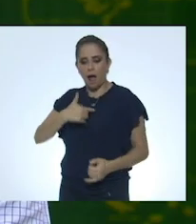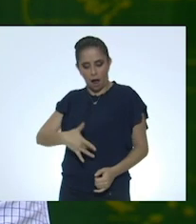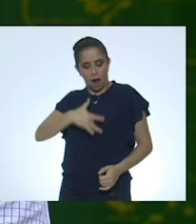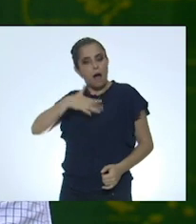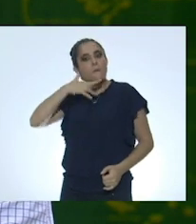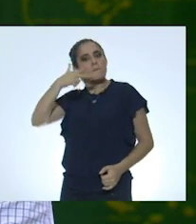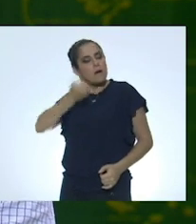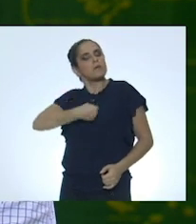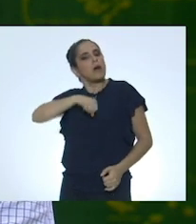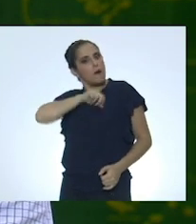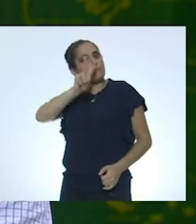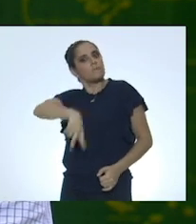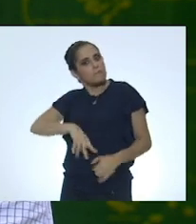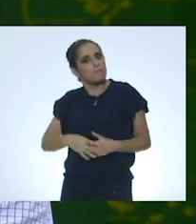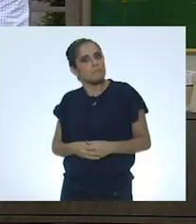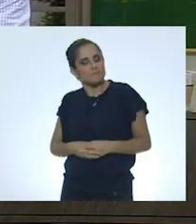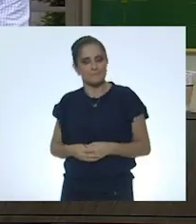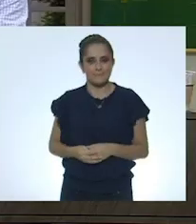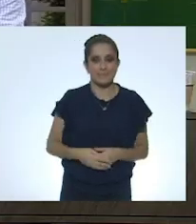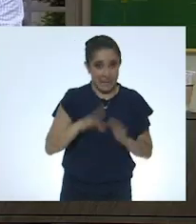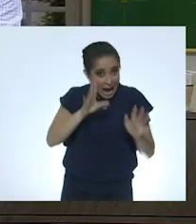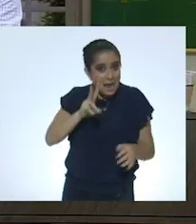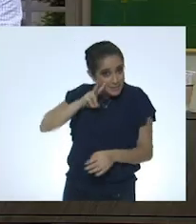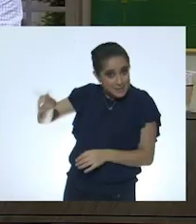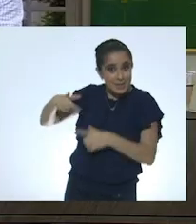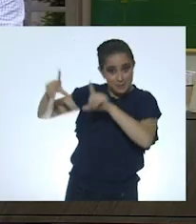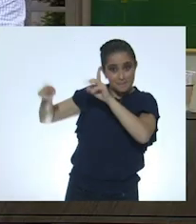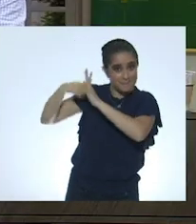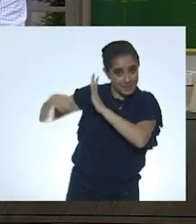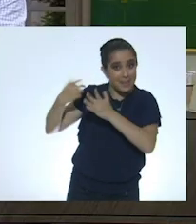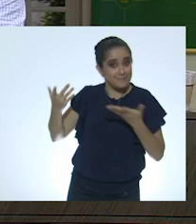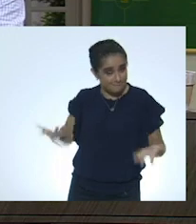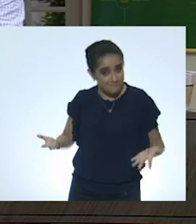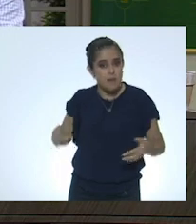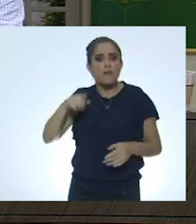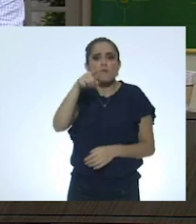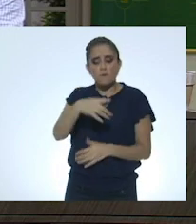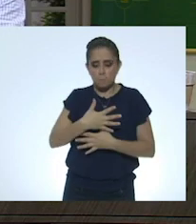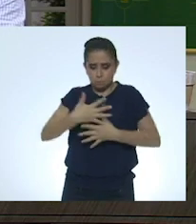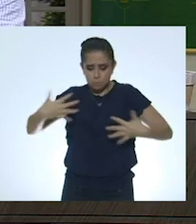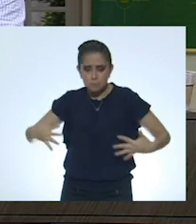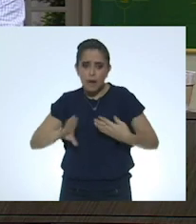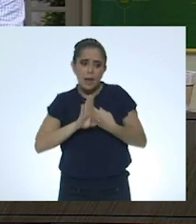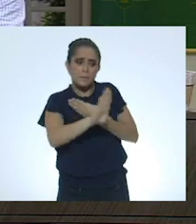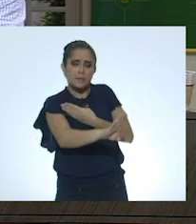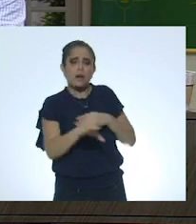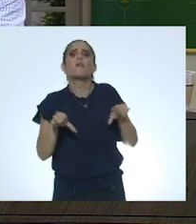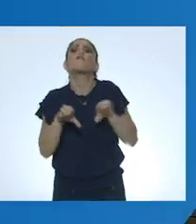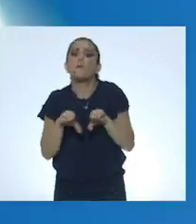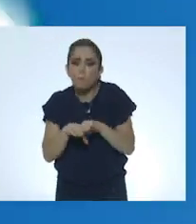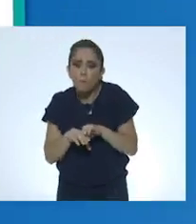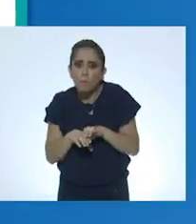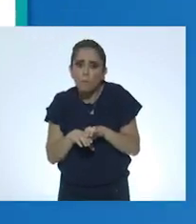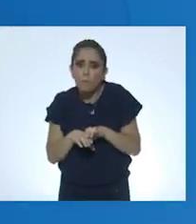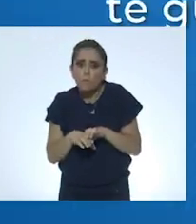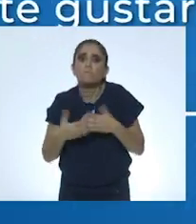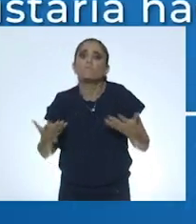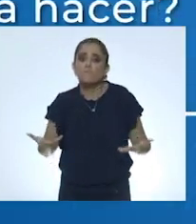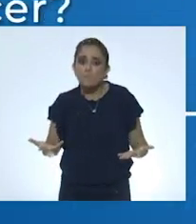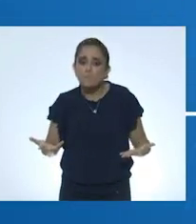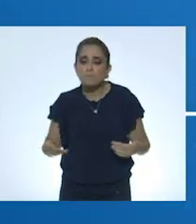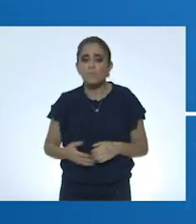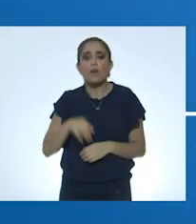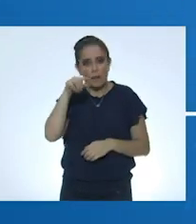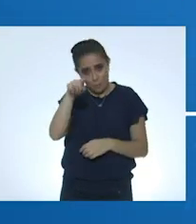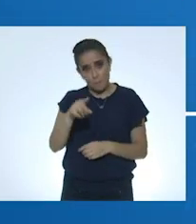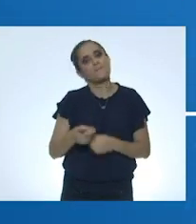Y dime, ¿qué te parecieron los videos? ¿Qué más necesitaríamos para reducir la obesidad y estar sanos? ¿Qué